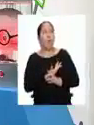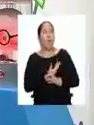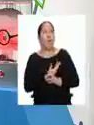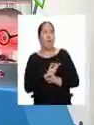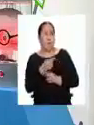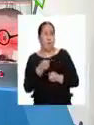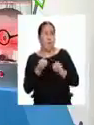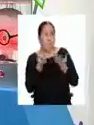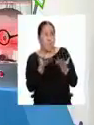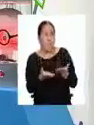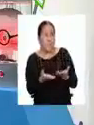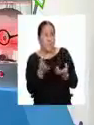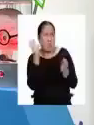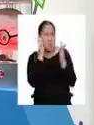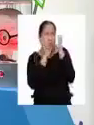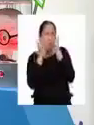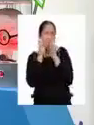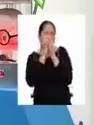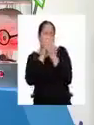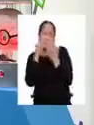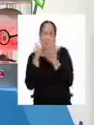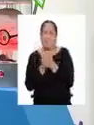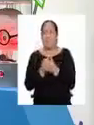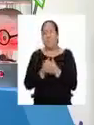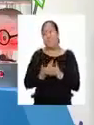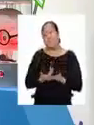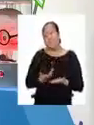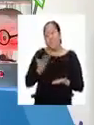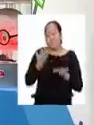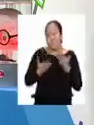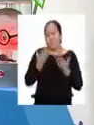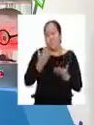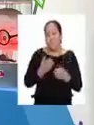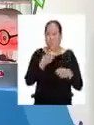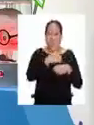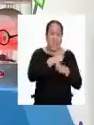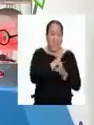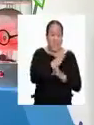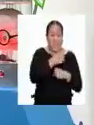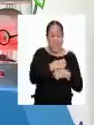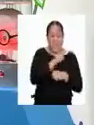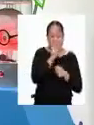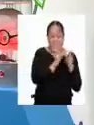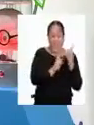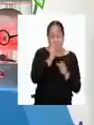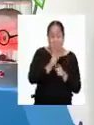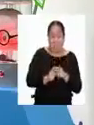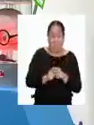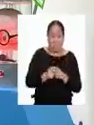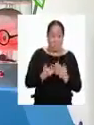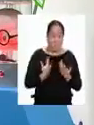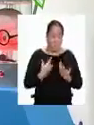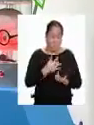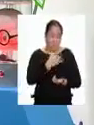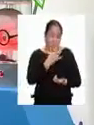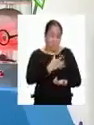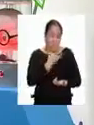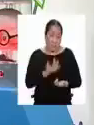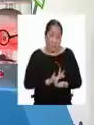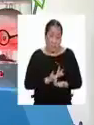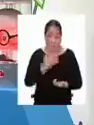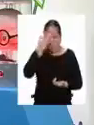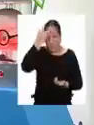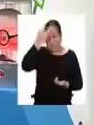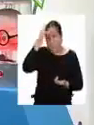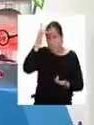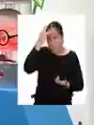¿Es posible? Puede ser, pero tendrían que crear personas virtuales con voluntades, inteligencias, sentimientos y